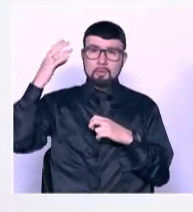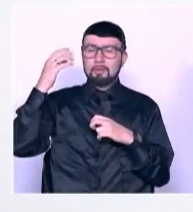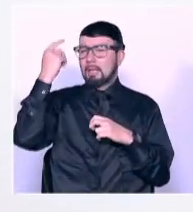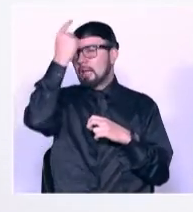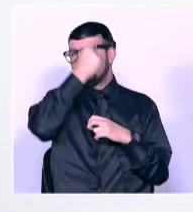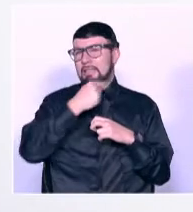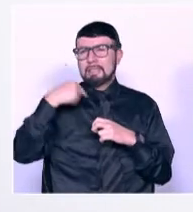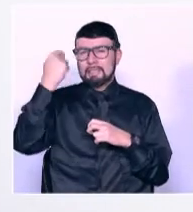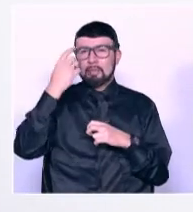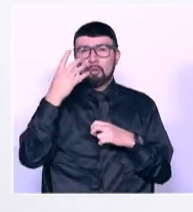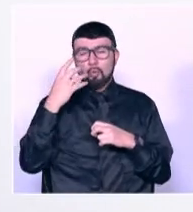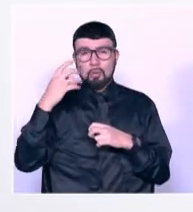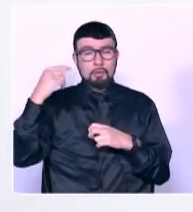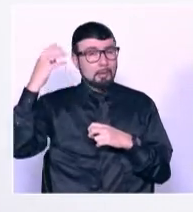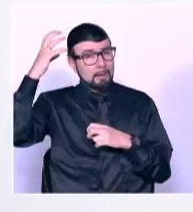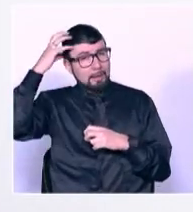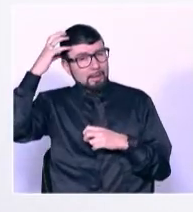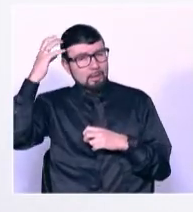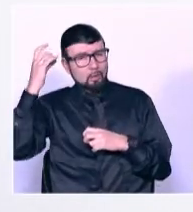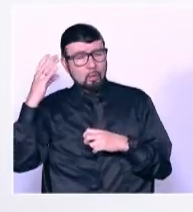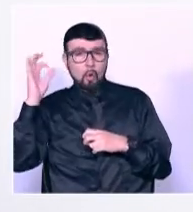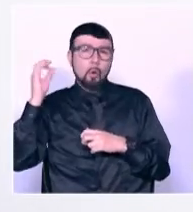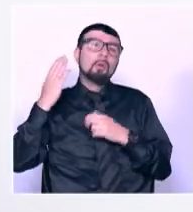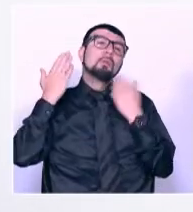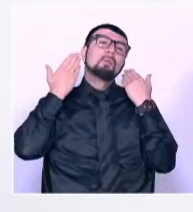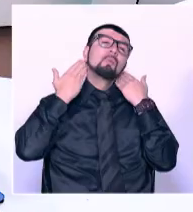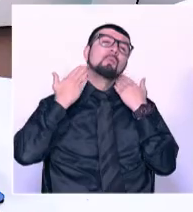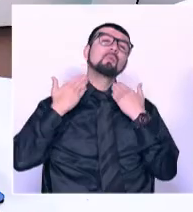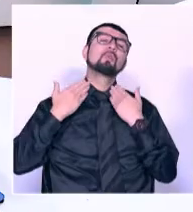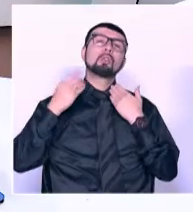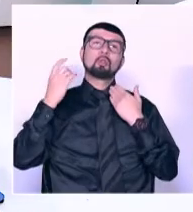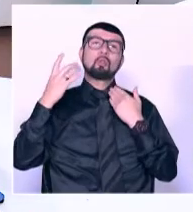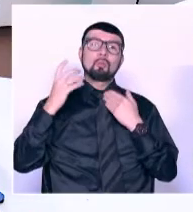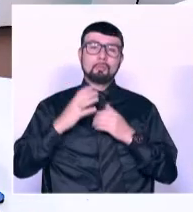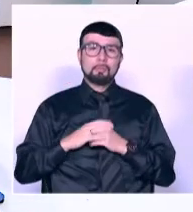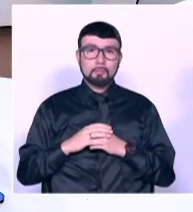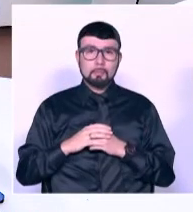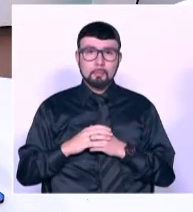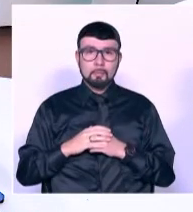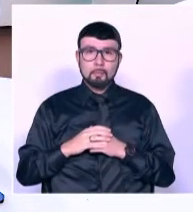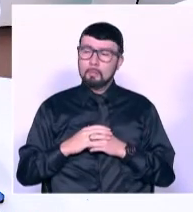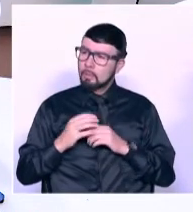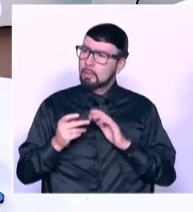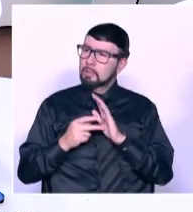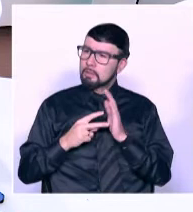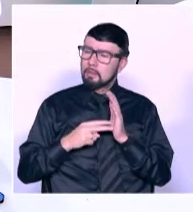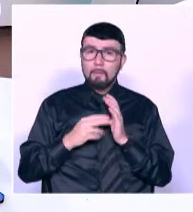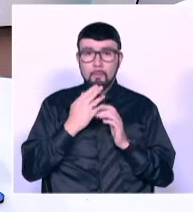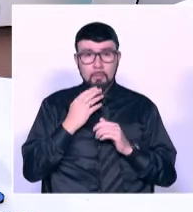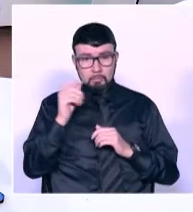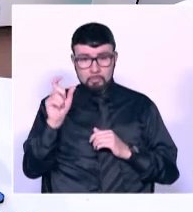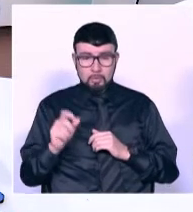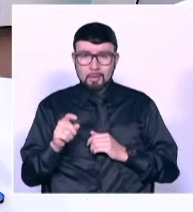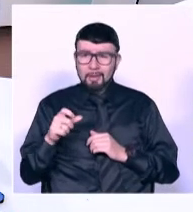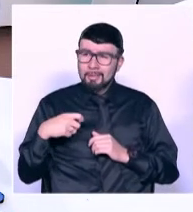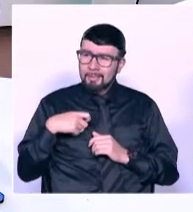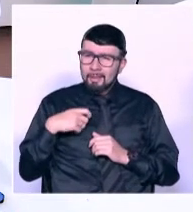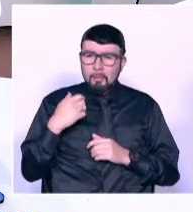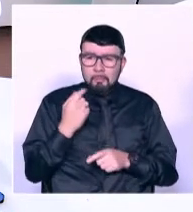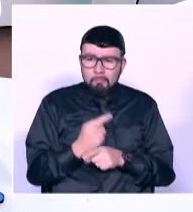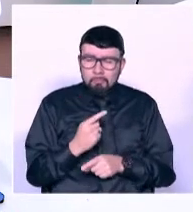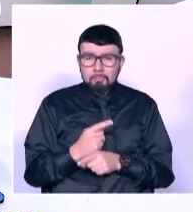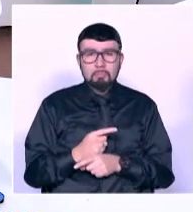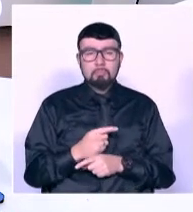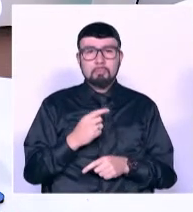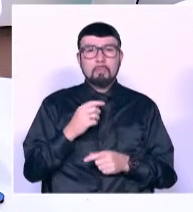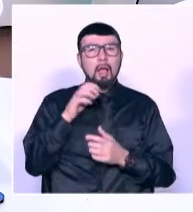cara, en la cabeza y en el cuello. Perfecto, doctora. Es decir, que una persona que está presentando este tipo de alteraciones